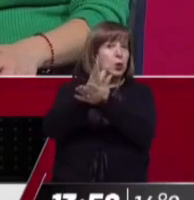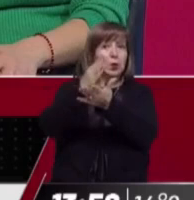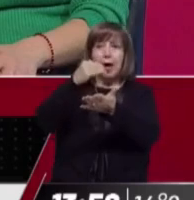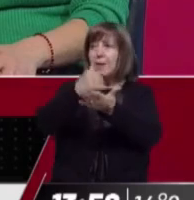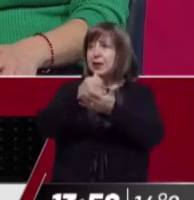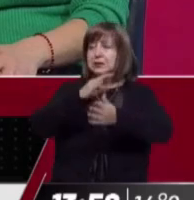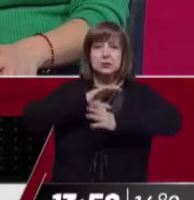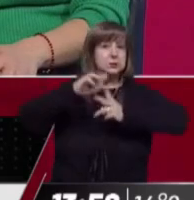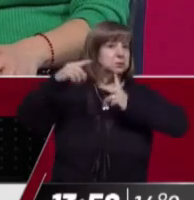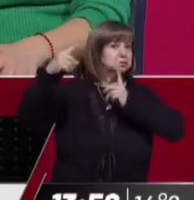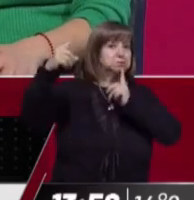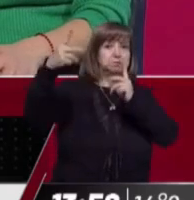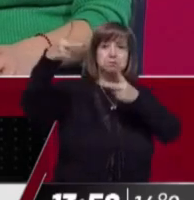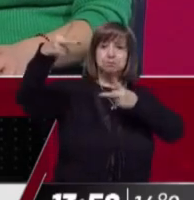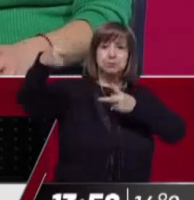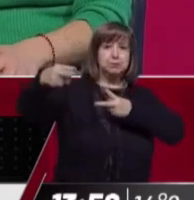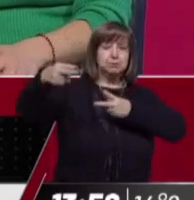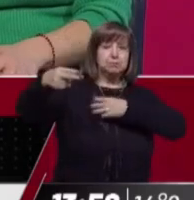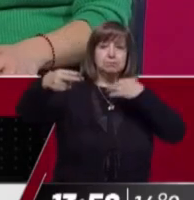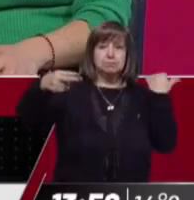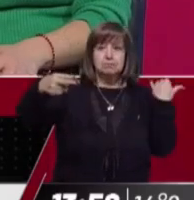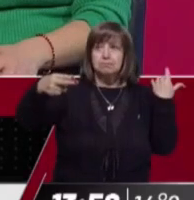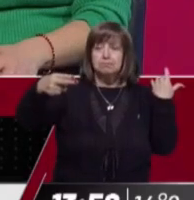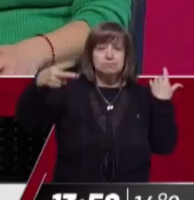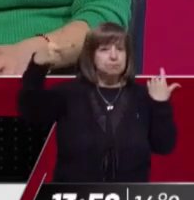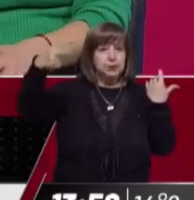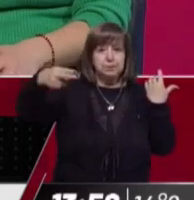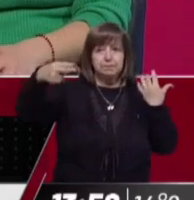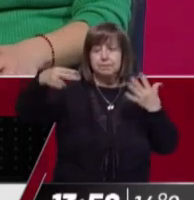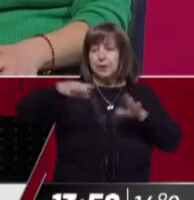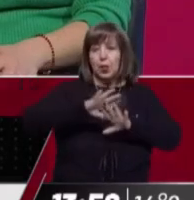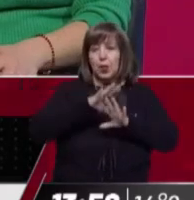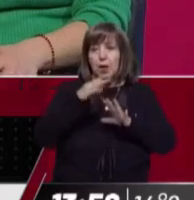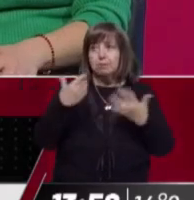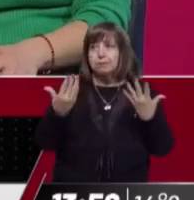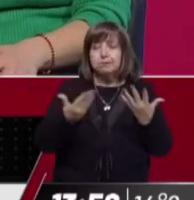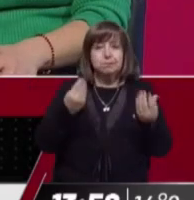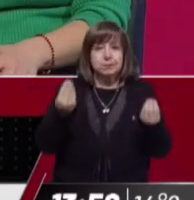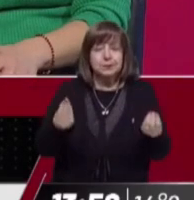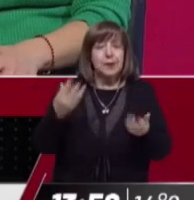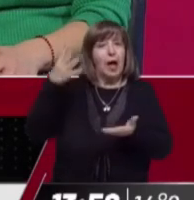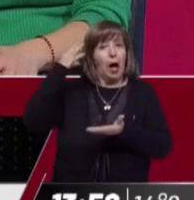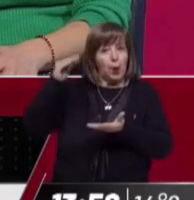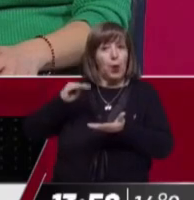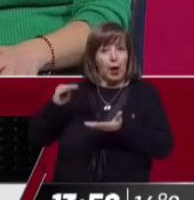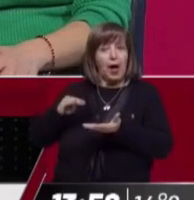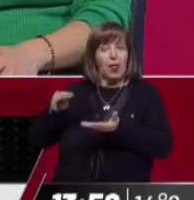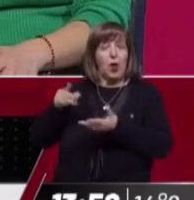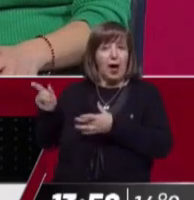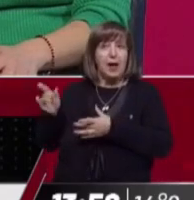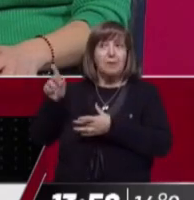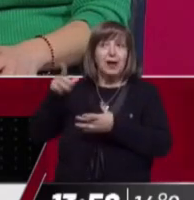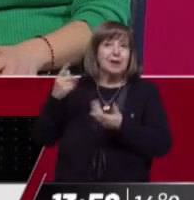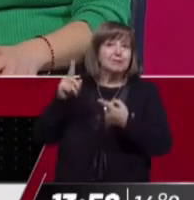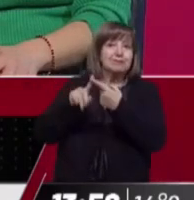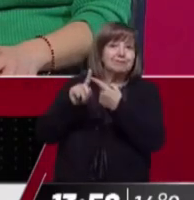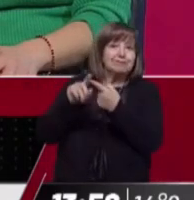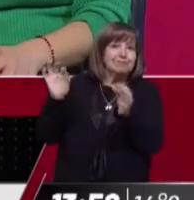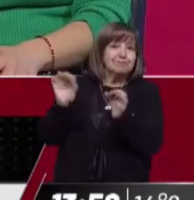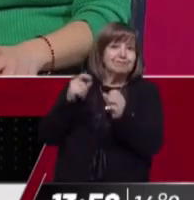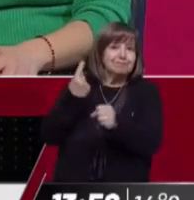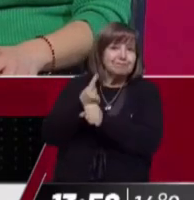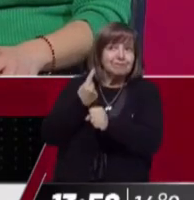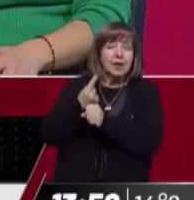y obviamente los días deben ser Oscar, eternos para él. claro. Sí. Lo fundamental pasa para saber si Bullrich lleva, la ministra de Seguridad lleva